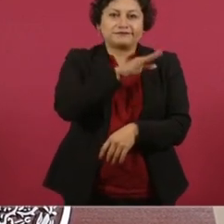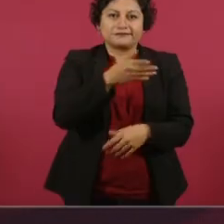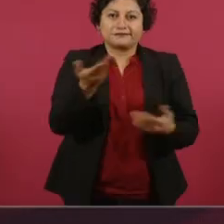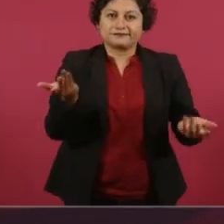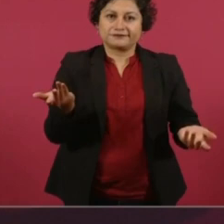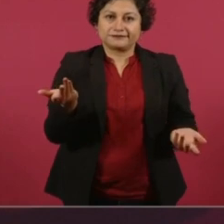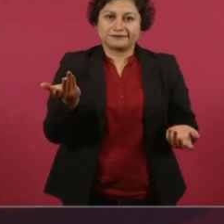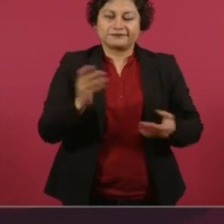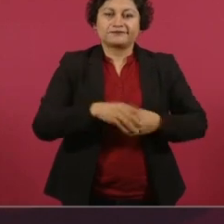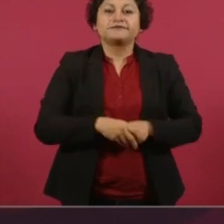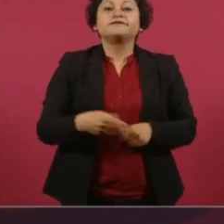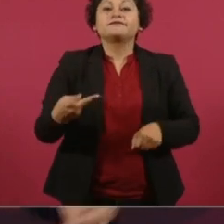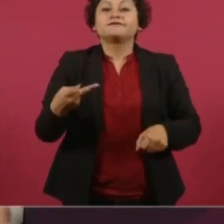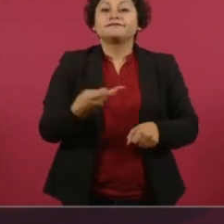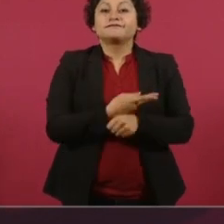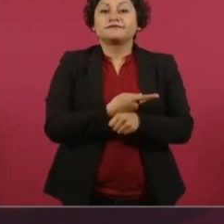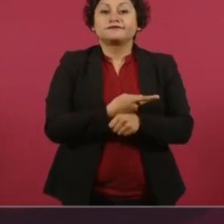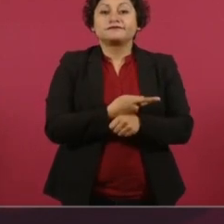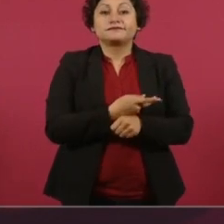y pierden